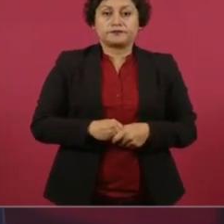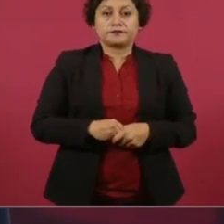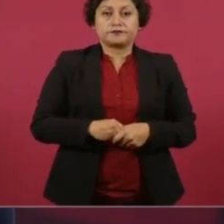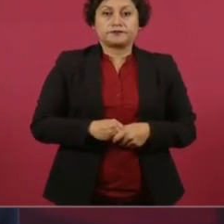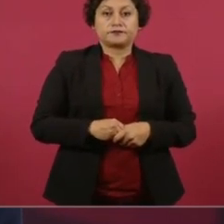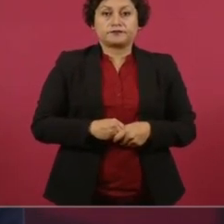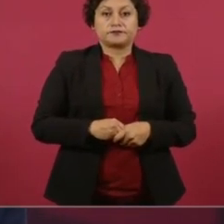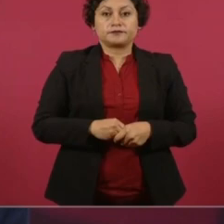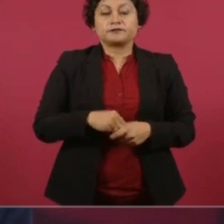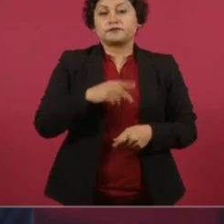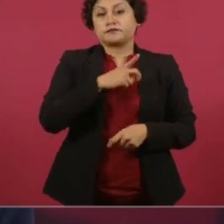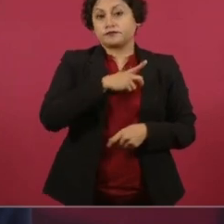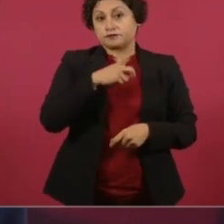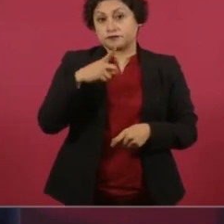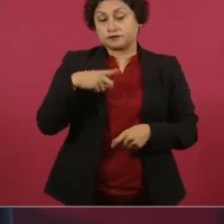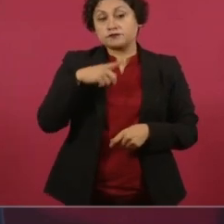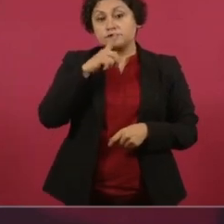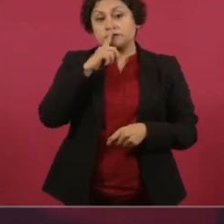tienen que esperarse